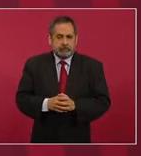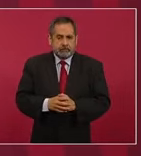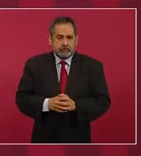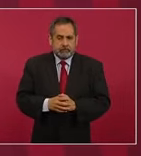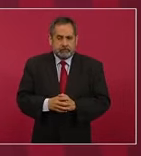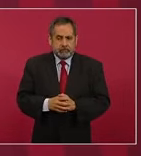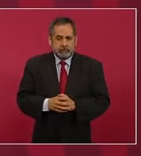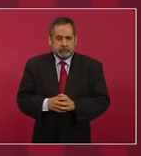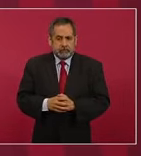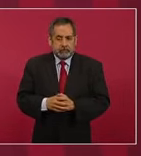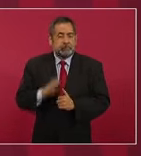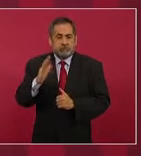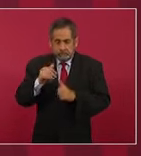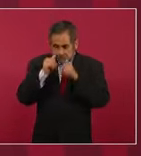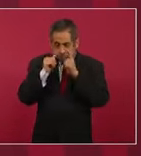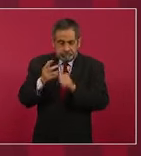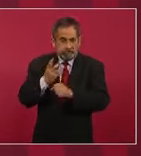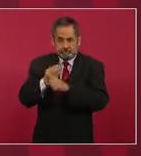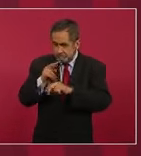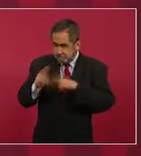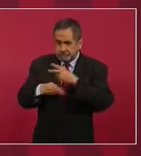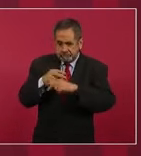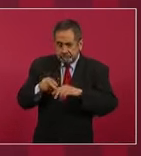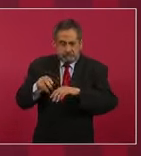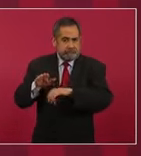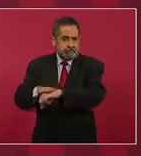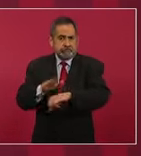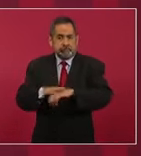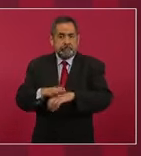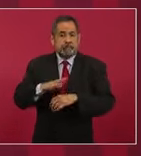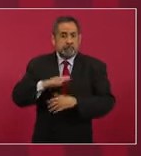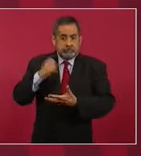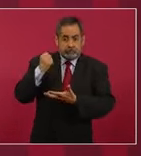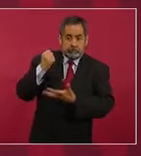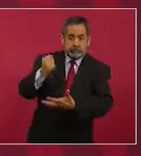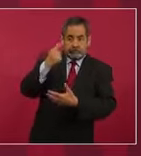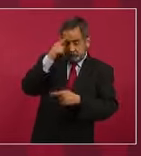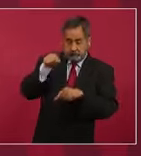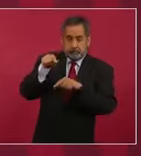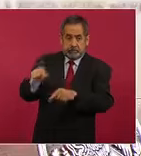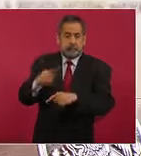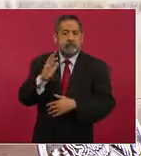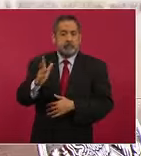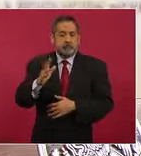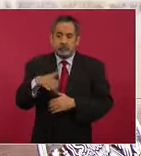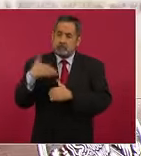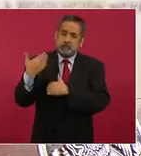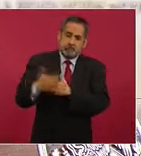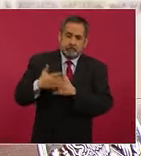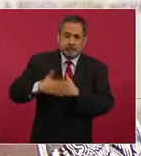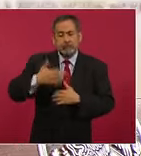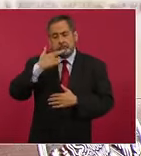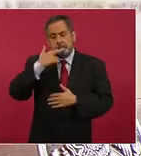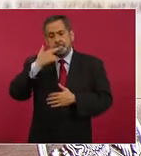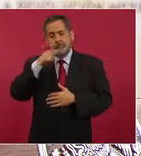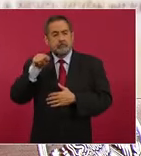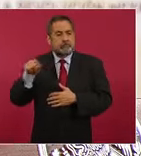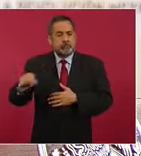y se está atendiendo, hay presupuesto para eso y se van a mejorar las